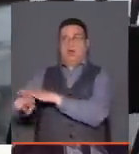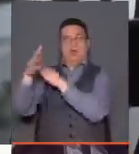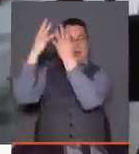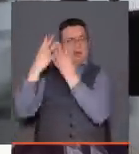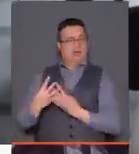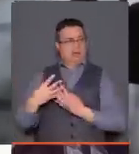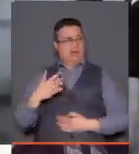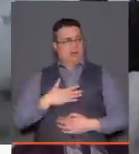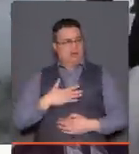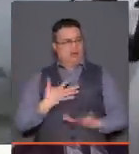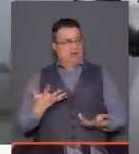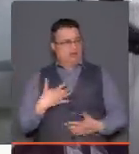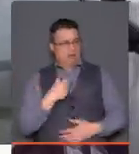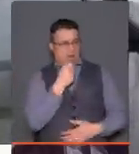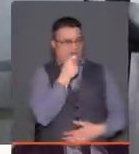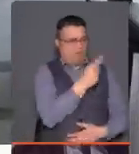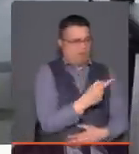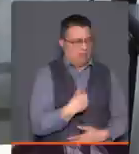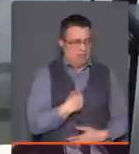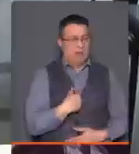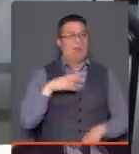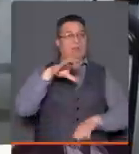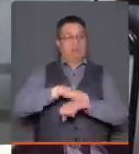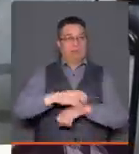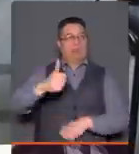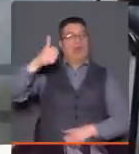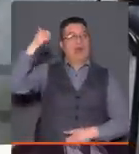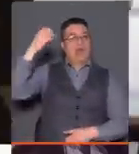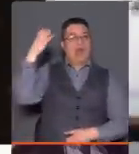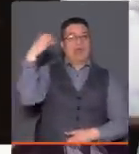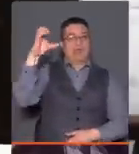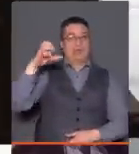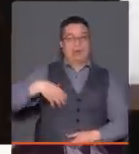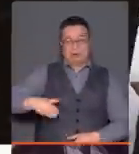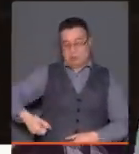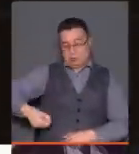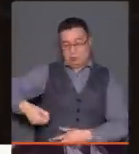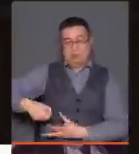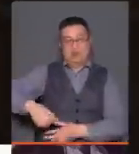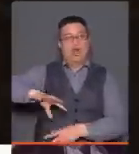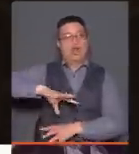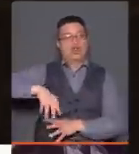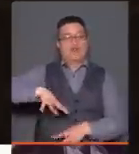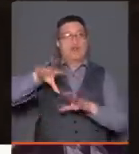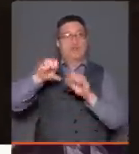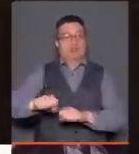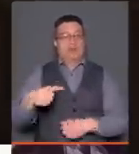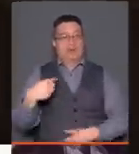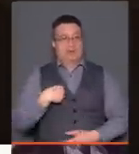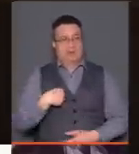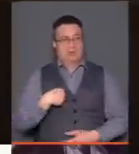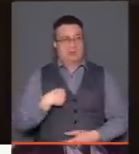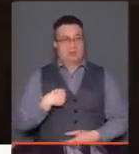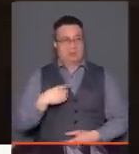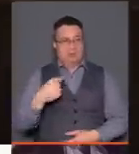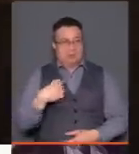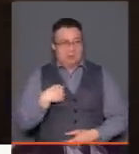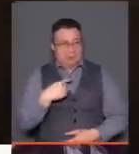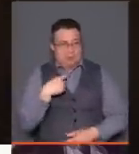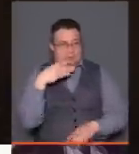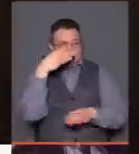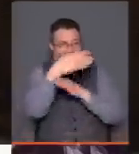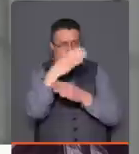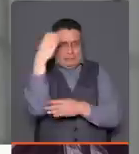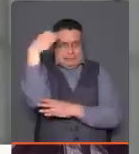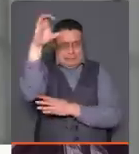había sido sorprendida en La Serena portando una bolsa con artículos robados felicita ni siquiera conocía esa ciudad